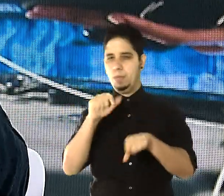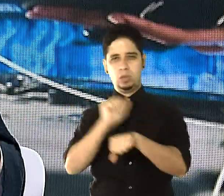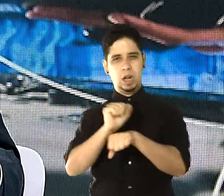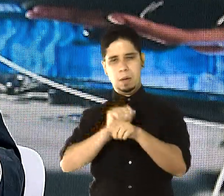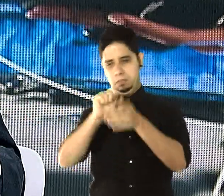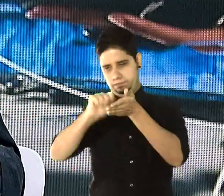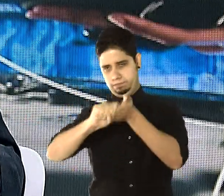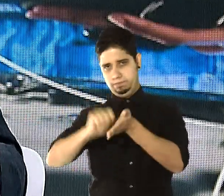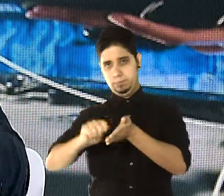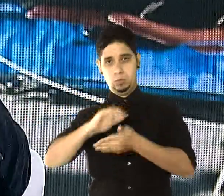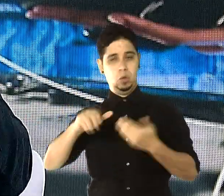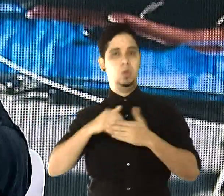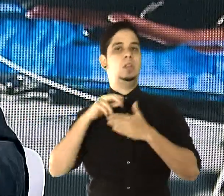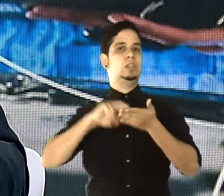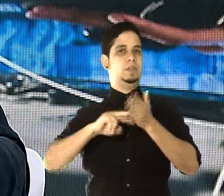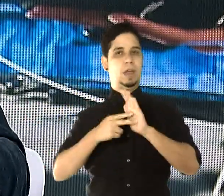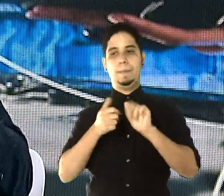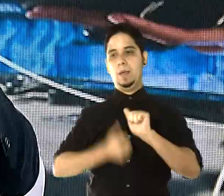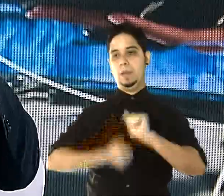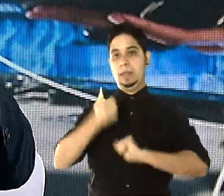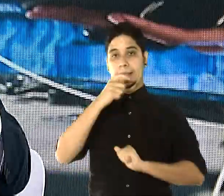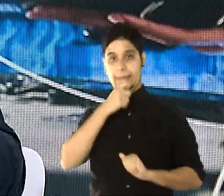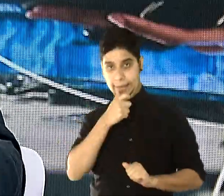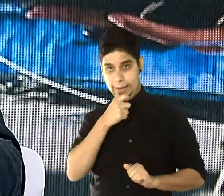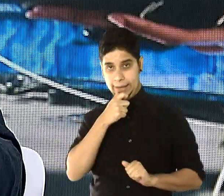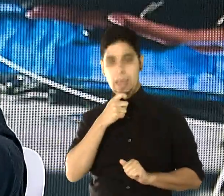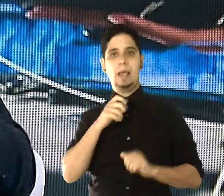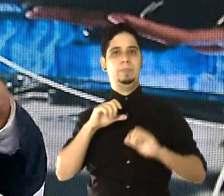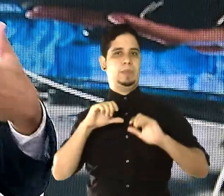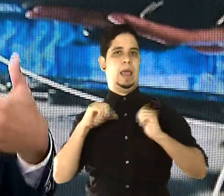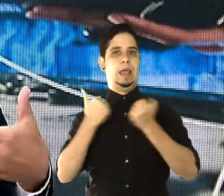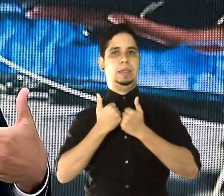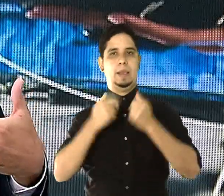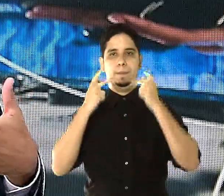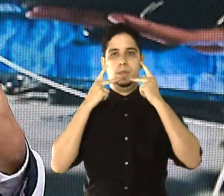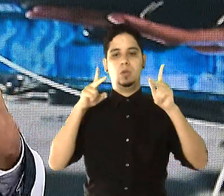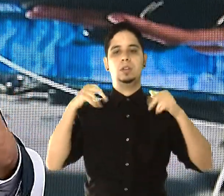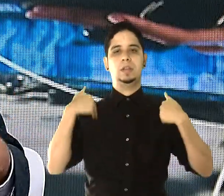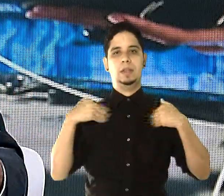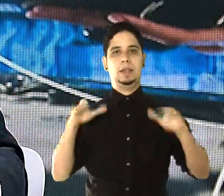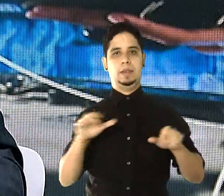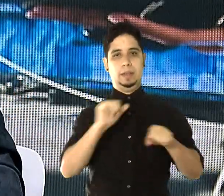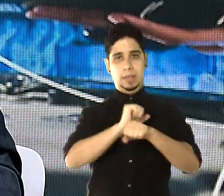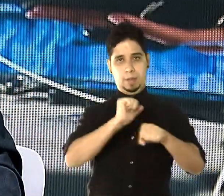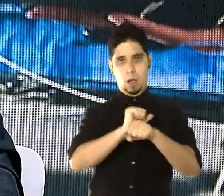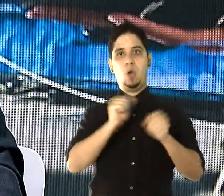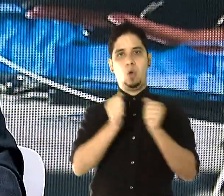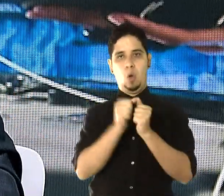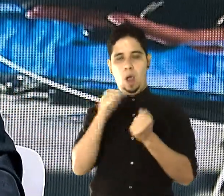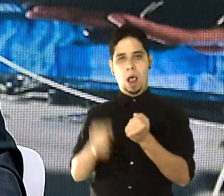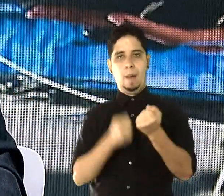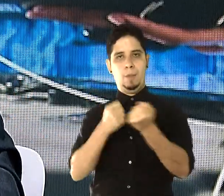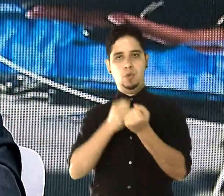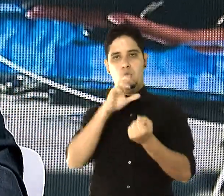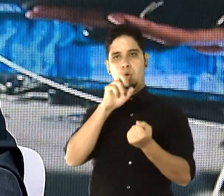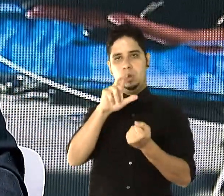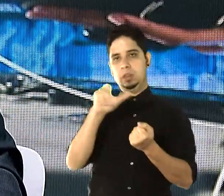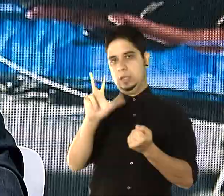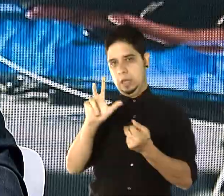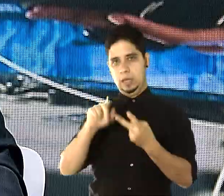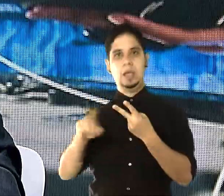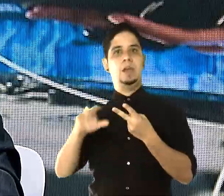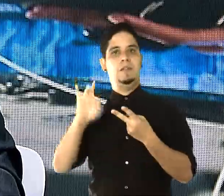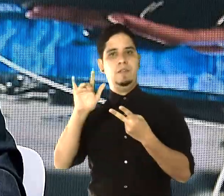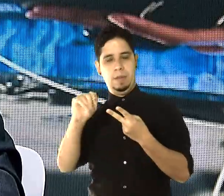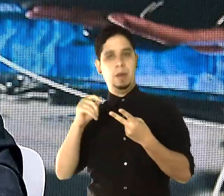entidades públicas los que tienen que hacer este trabajo con el apoyo del COR3 y FEMA, de ir daño por daño, área por